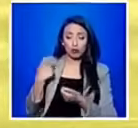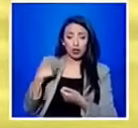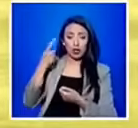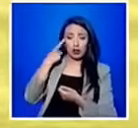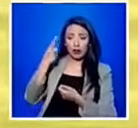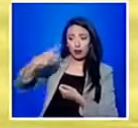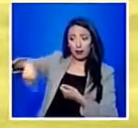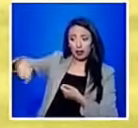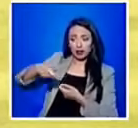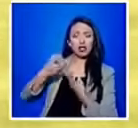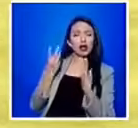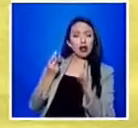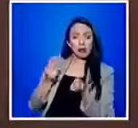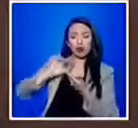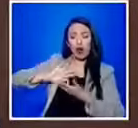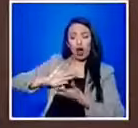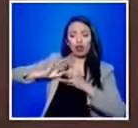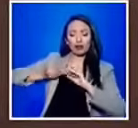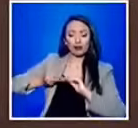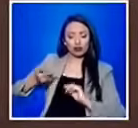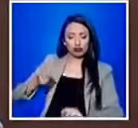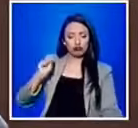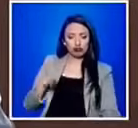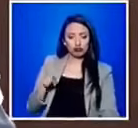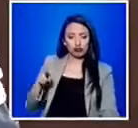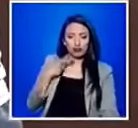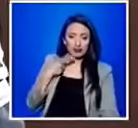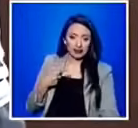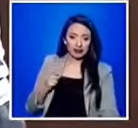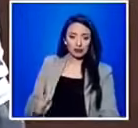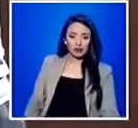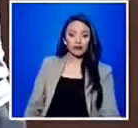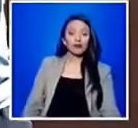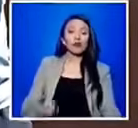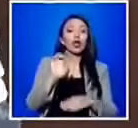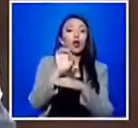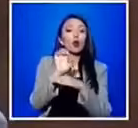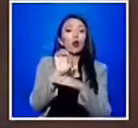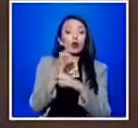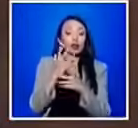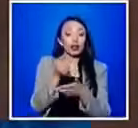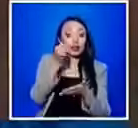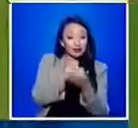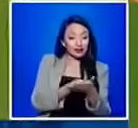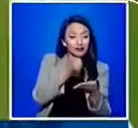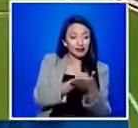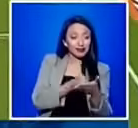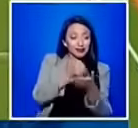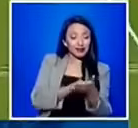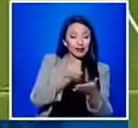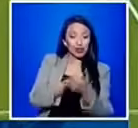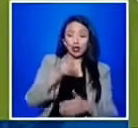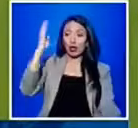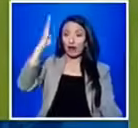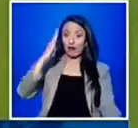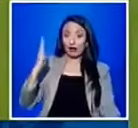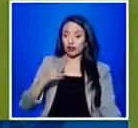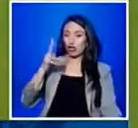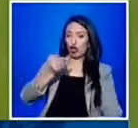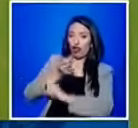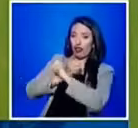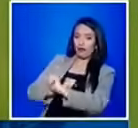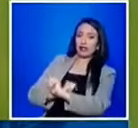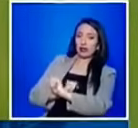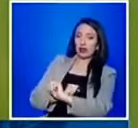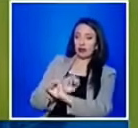de forma rápida al estilo ofensivo del estratega. Ecuador intentará presionar a Brasil y no priorizar el esquema